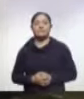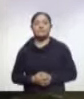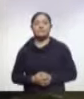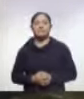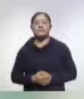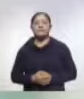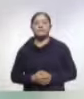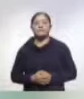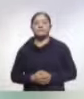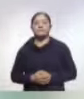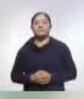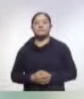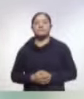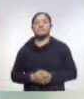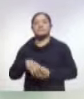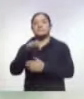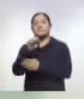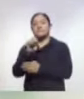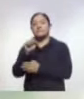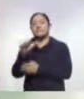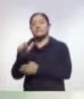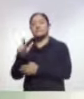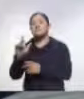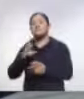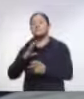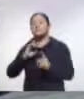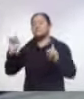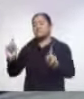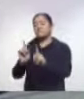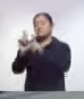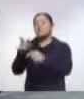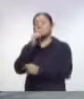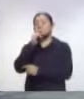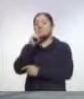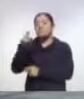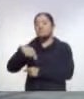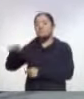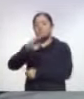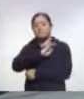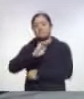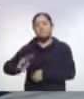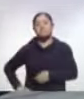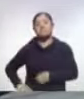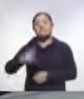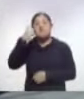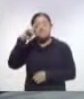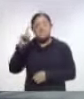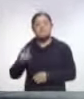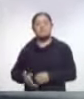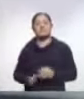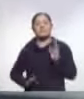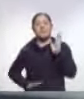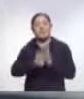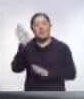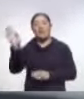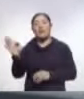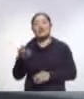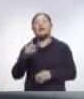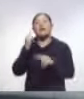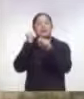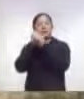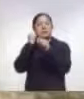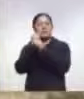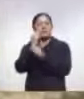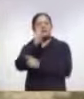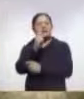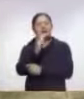La Secretaría de Salud del Estado realizó el acercamiento con autoridades municipales para activar el transporte AME, atención a mujer embarazada,